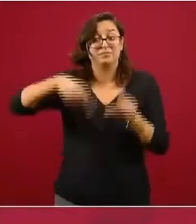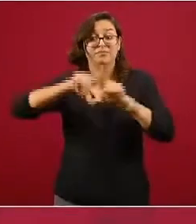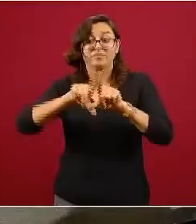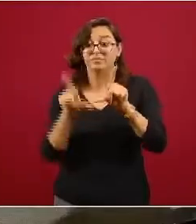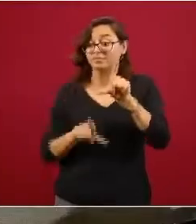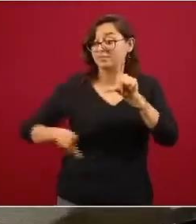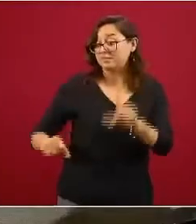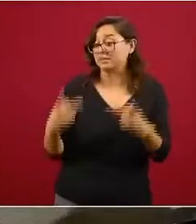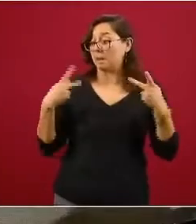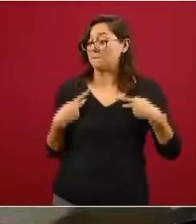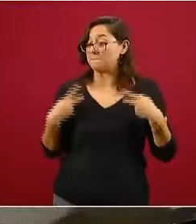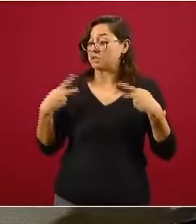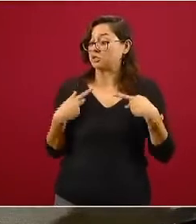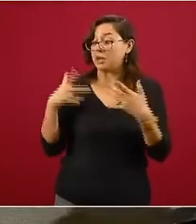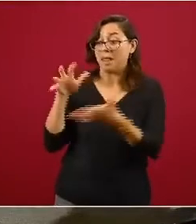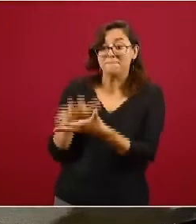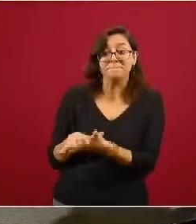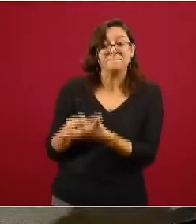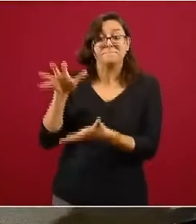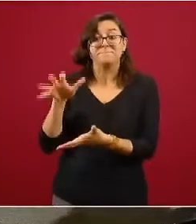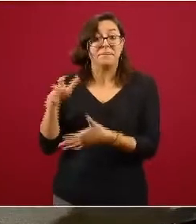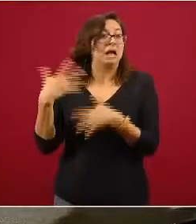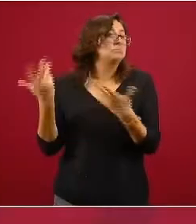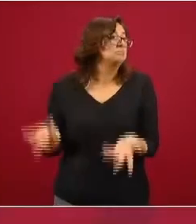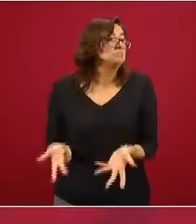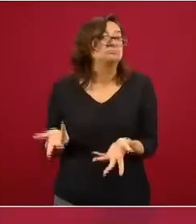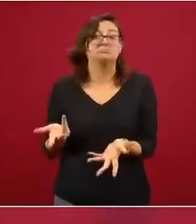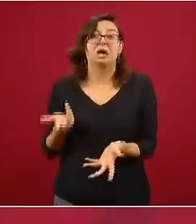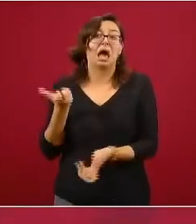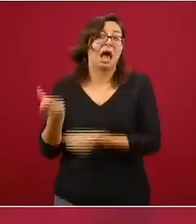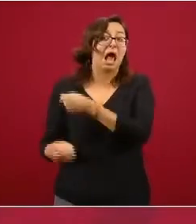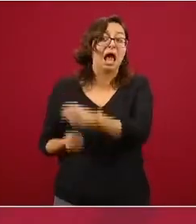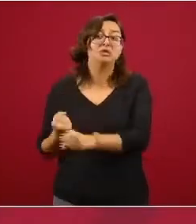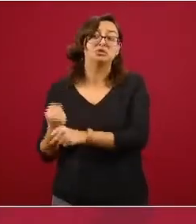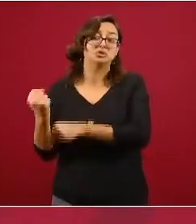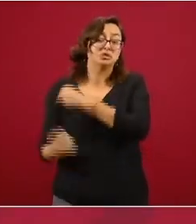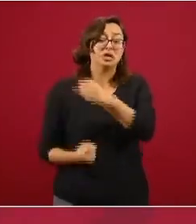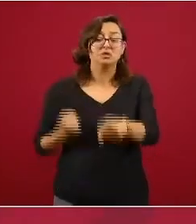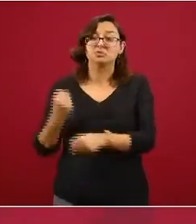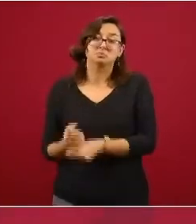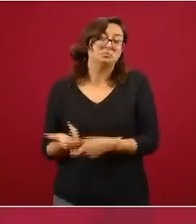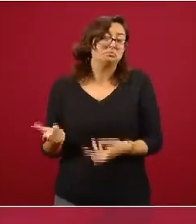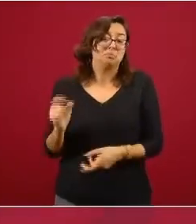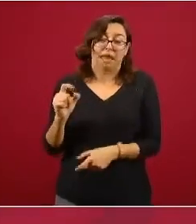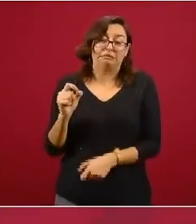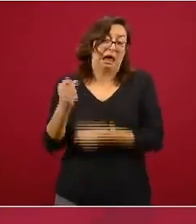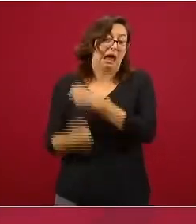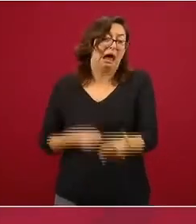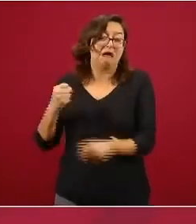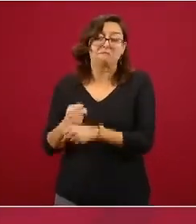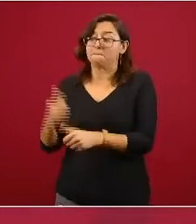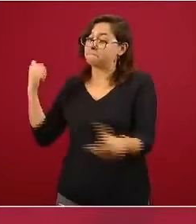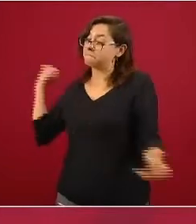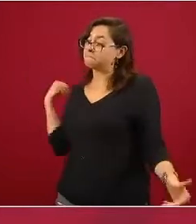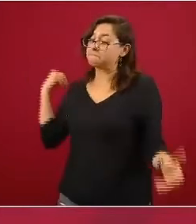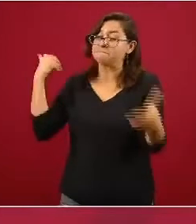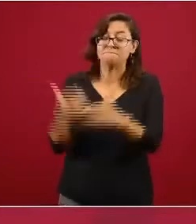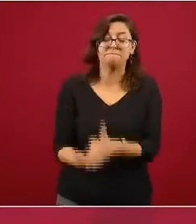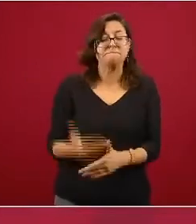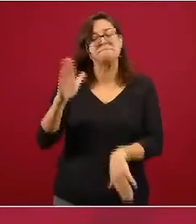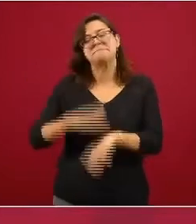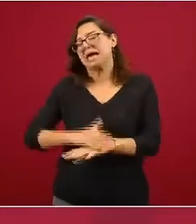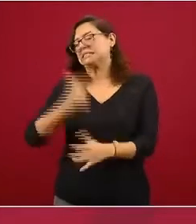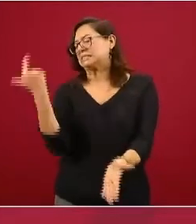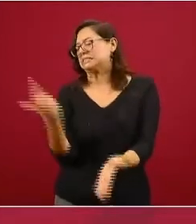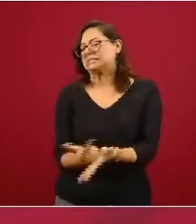una población que sufre desde hace varias décadas, 2 al menos, de la más grande